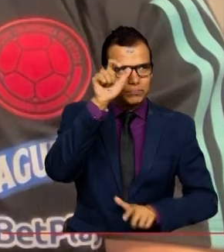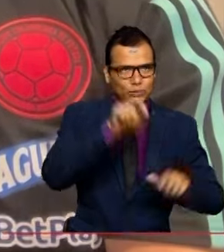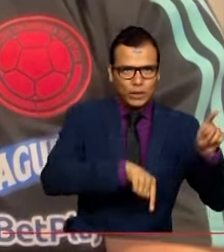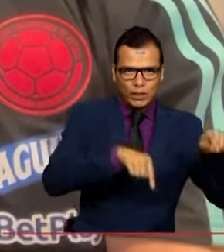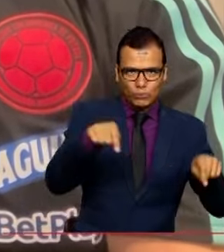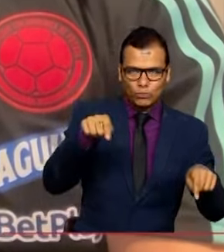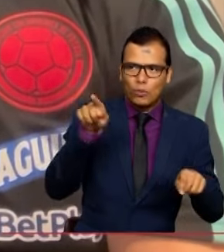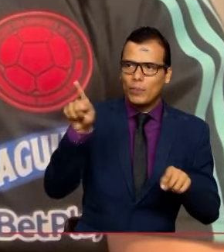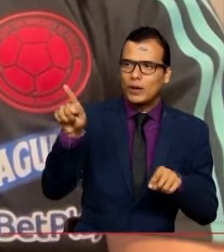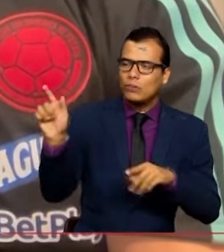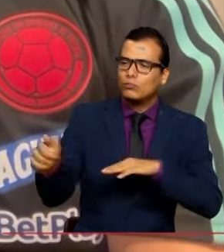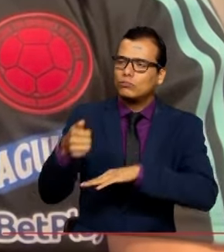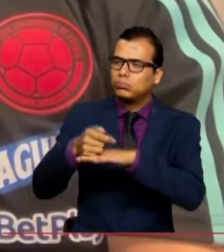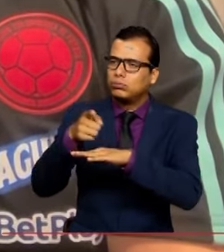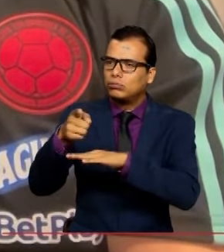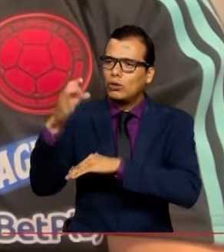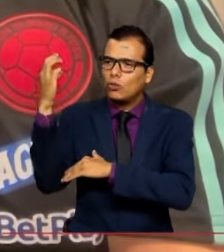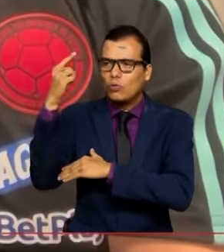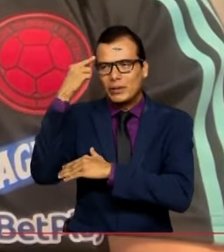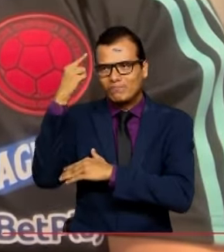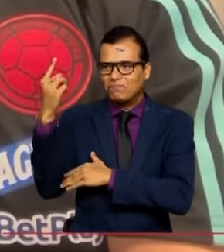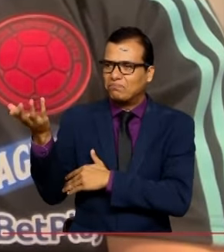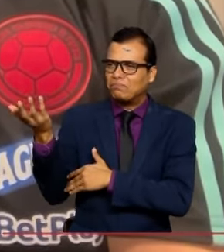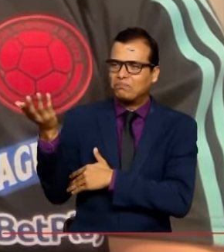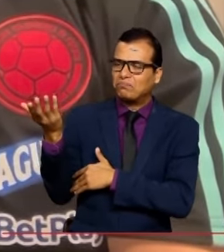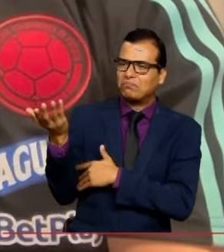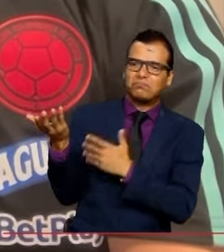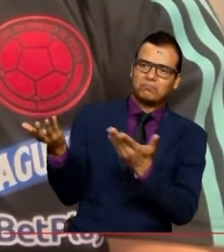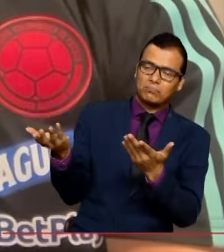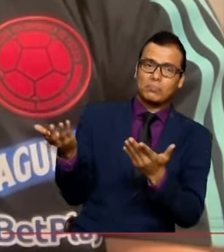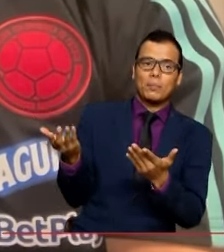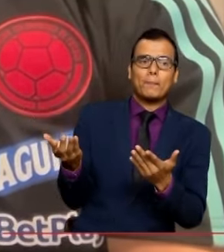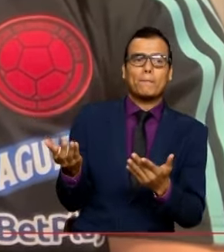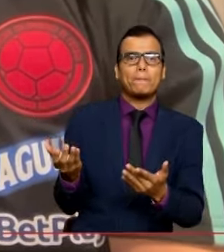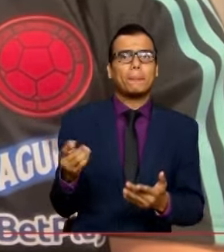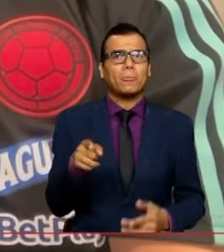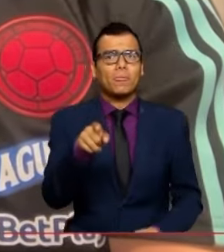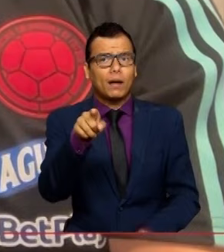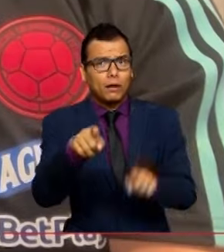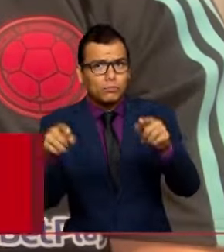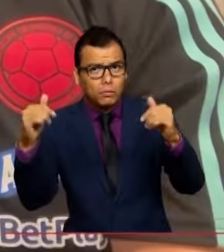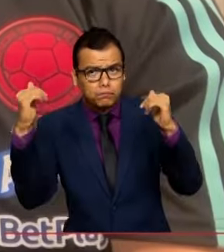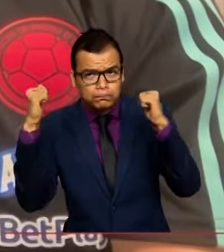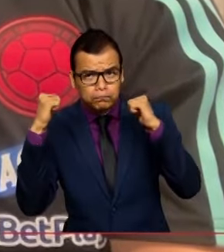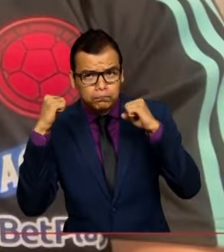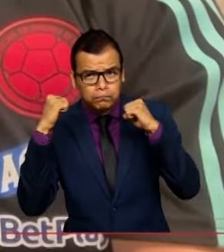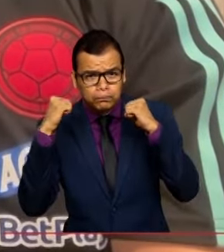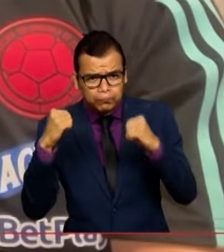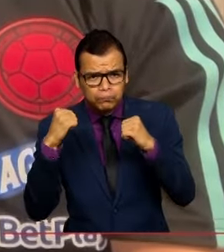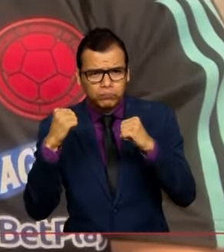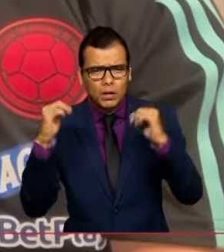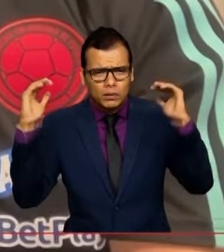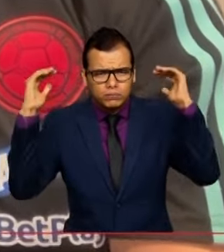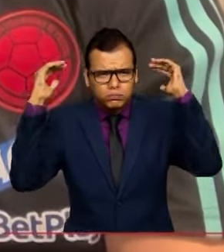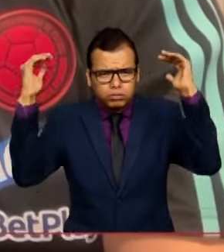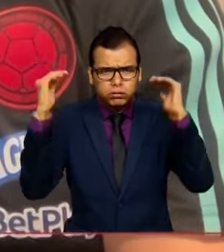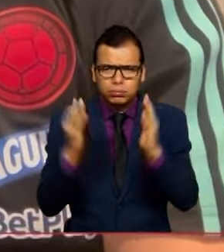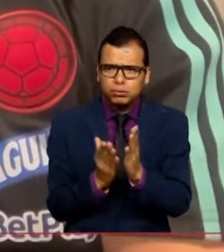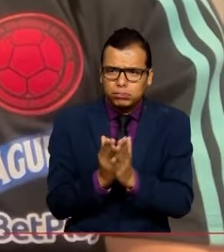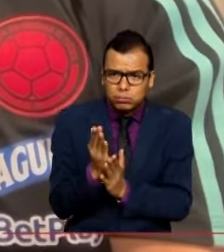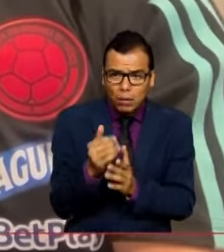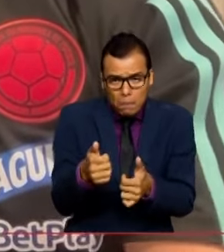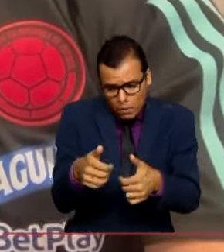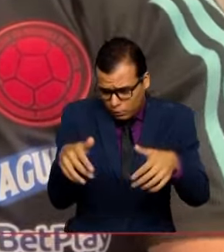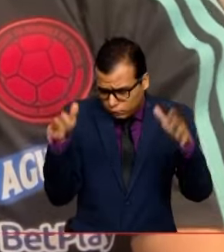Gabriel? Primero, lo que te digo, los que están en actividad y en un buen nivel, hacer valer su capacidad